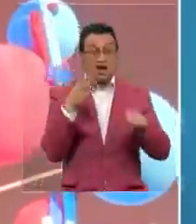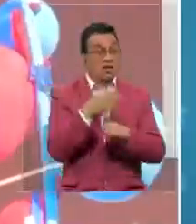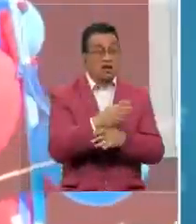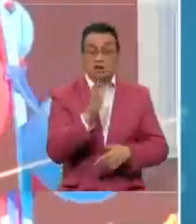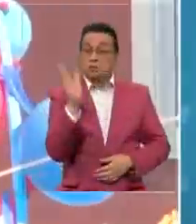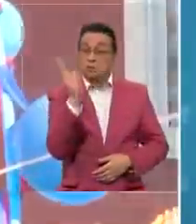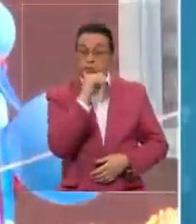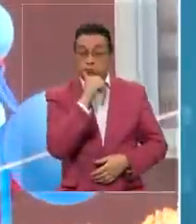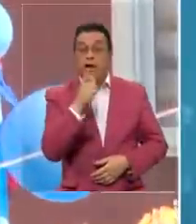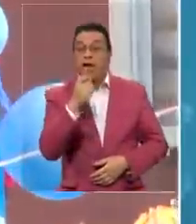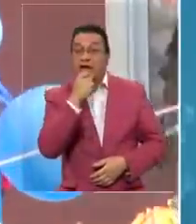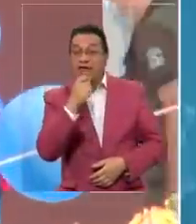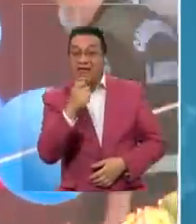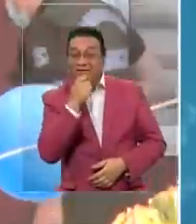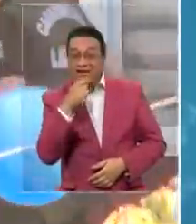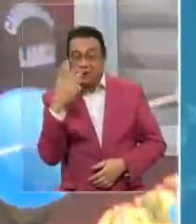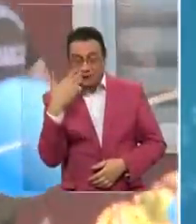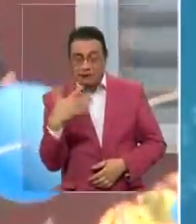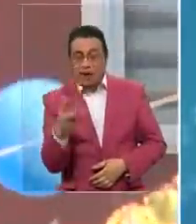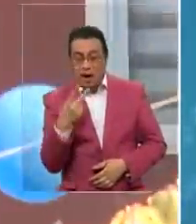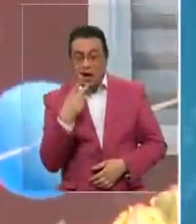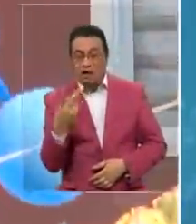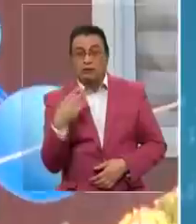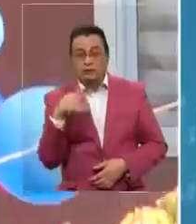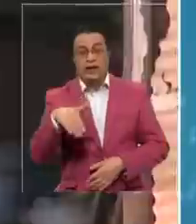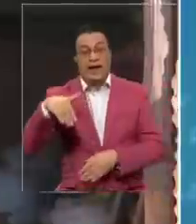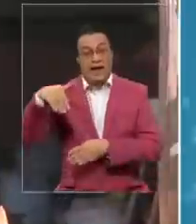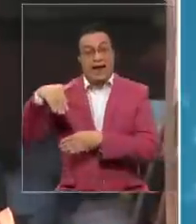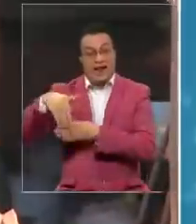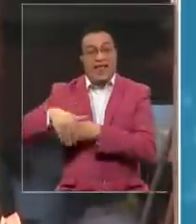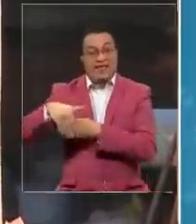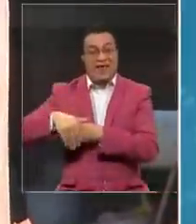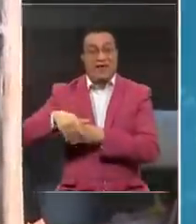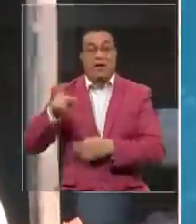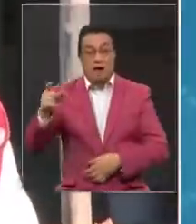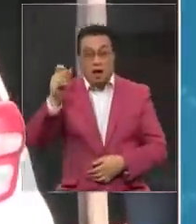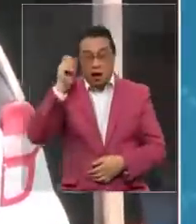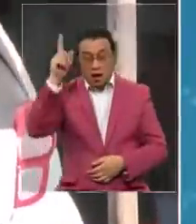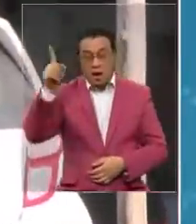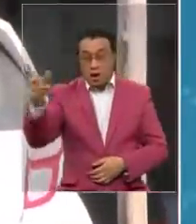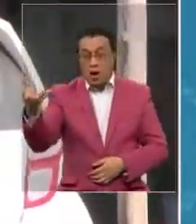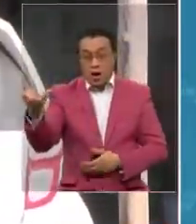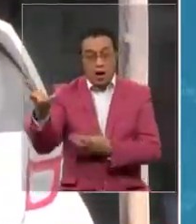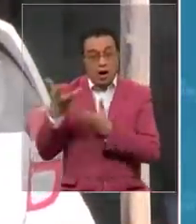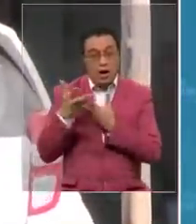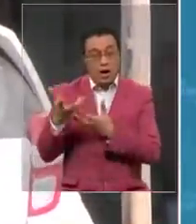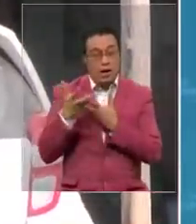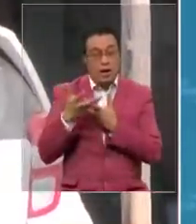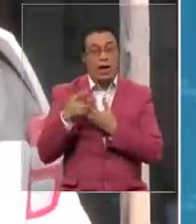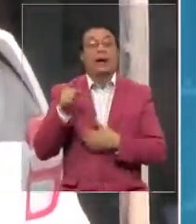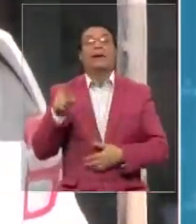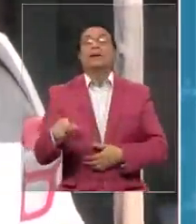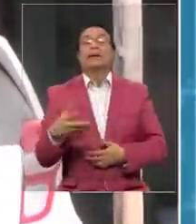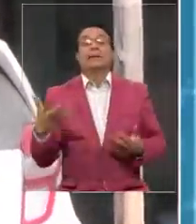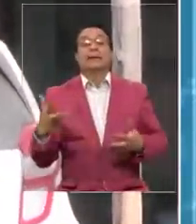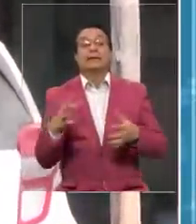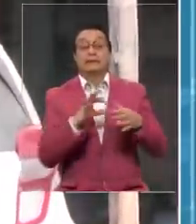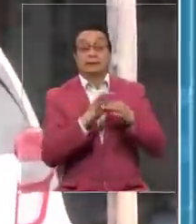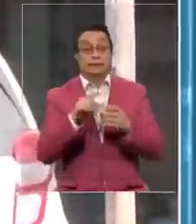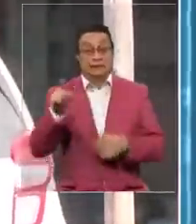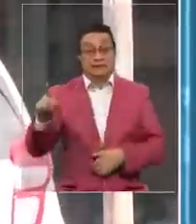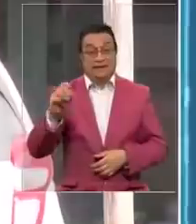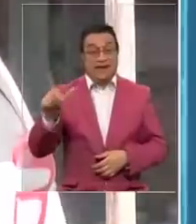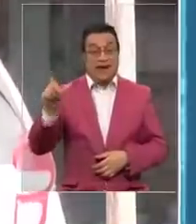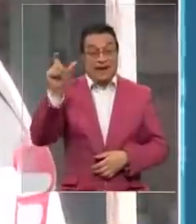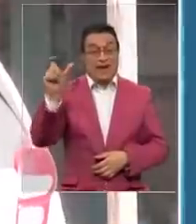En una entrevista que realizamos en horas de esta tarde es que pudimos conocer su versión de los hechos. Esto cuando él se ha convertido